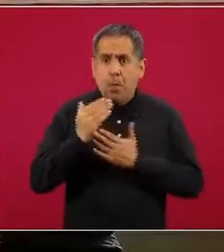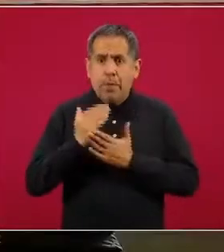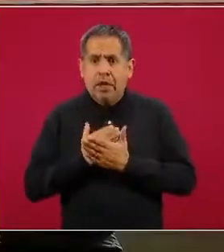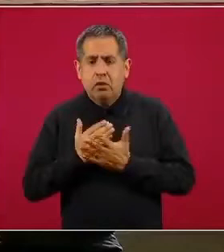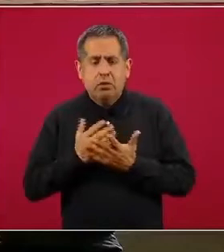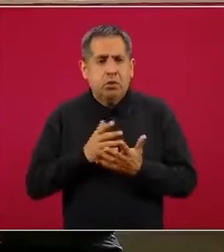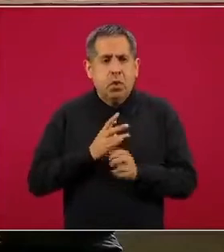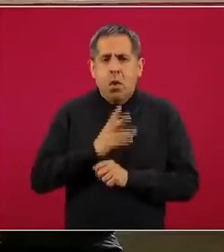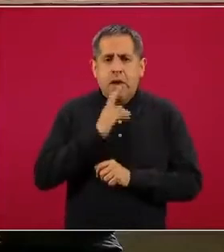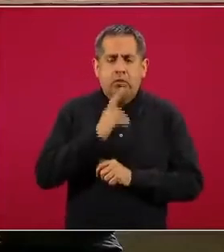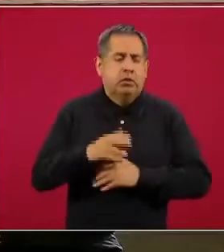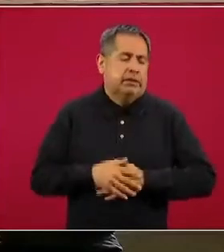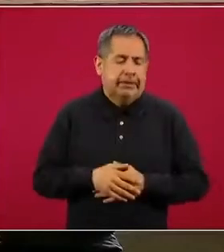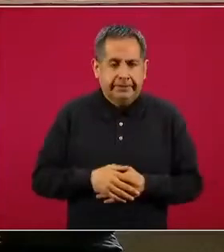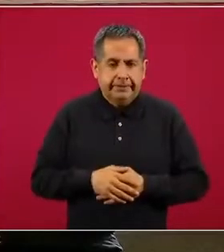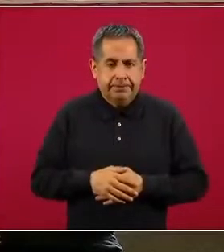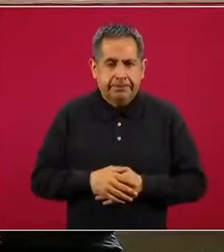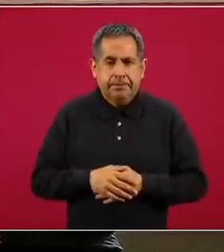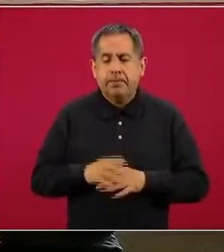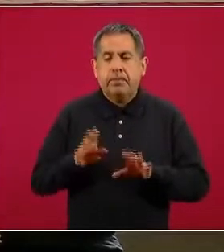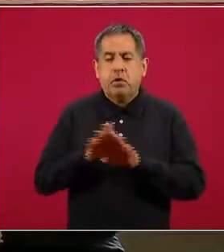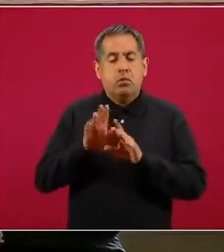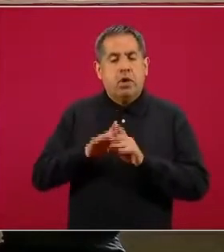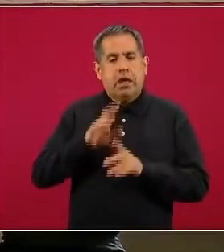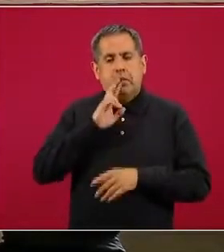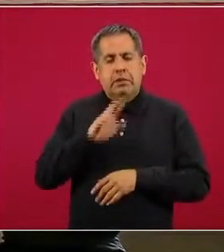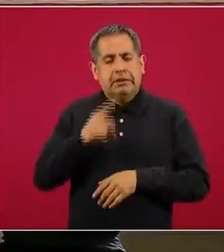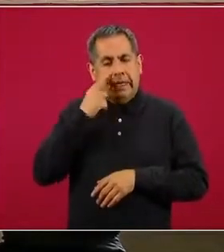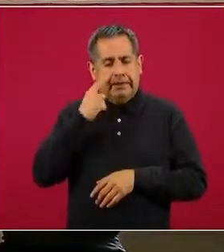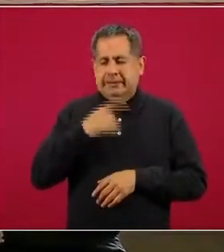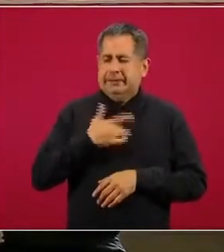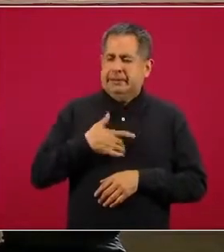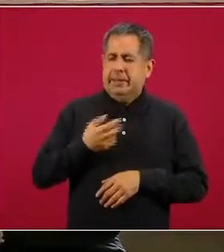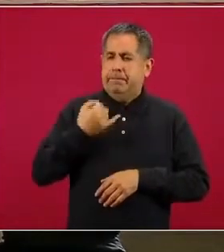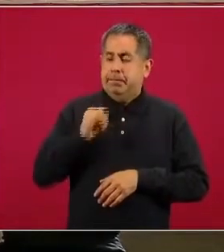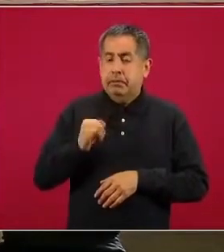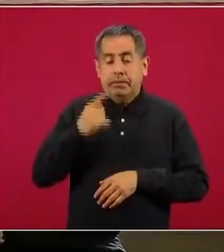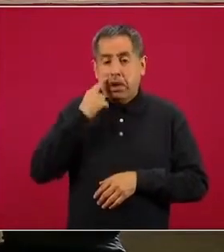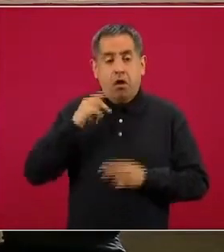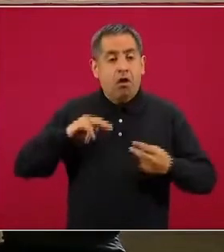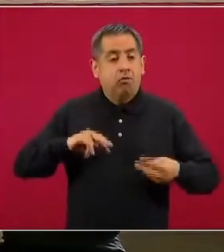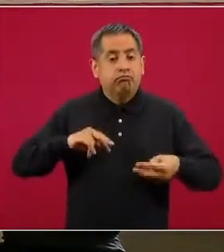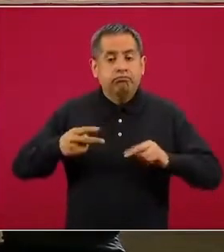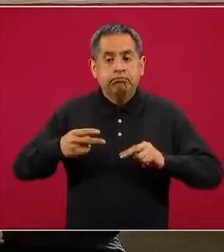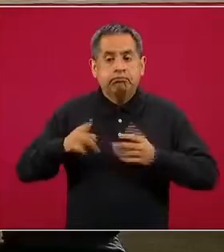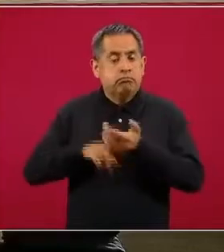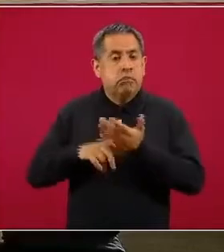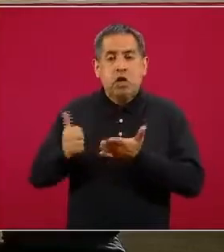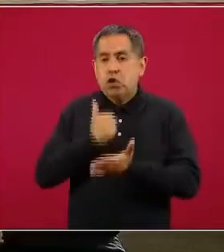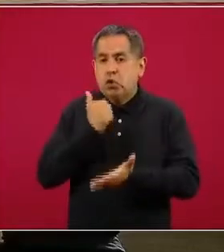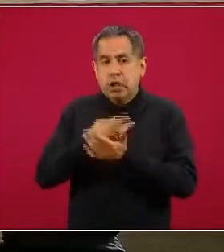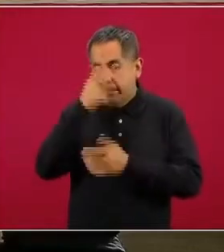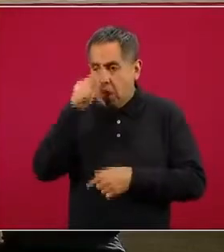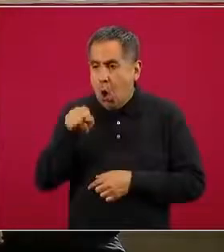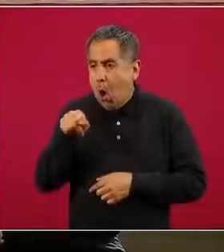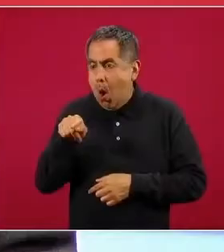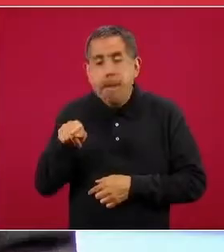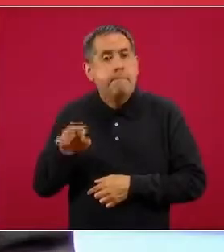respuesta correcta. La respuesta parece contraria a la intuición, y la Ciudad de México definitivamente tiene una respuesta muy